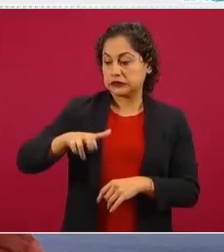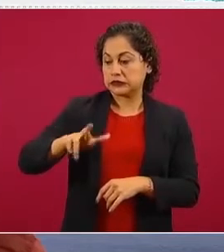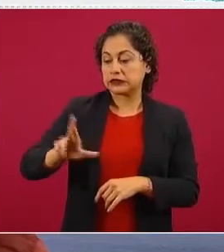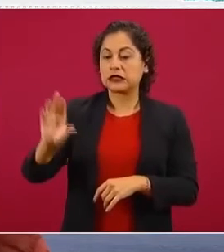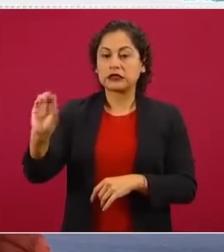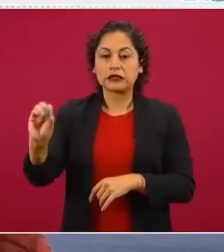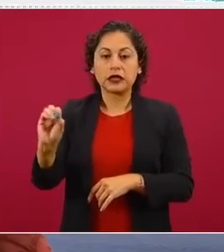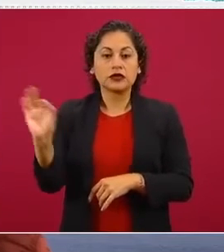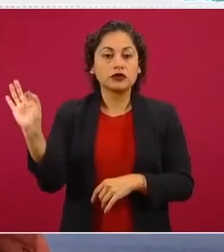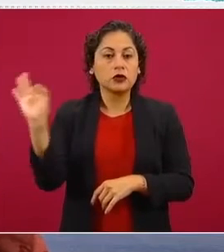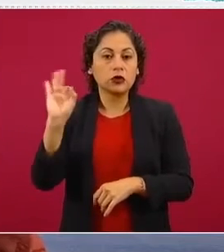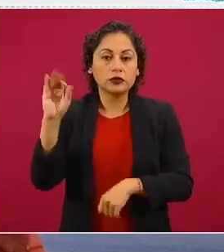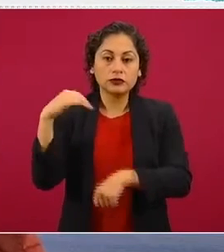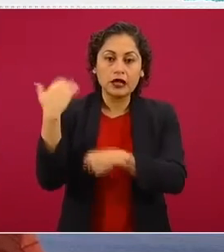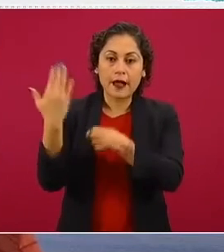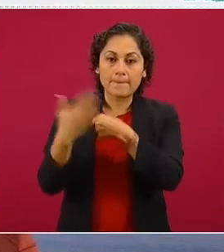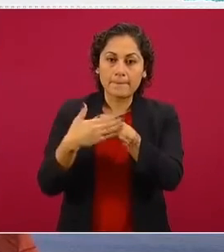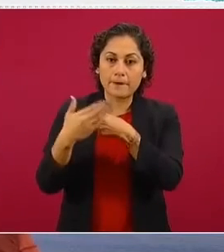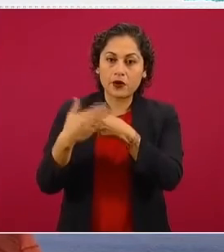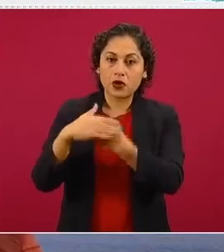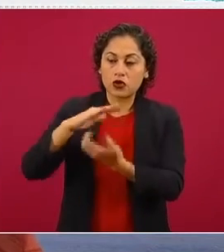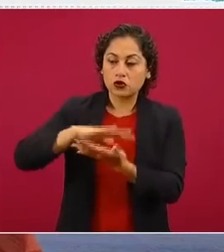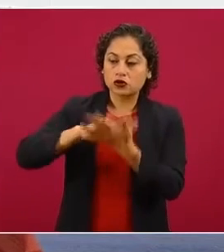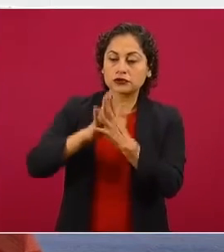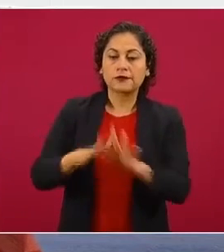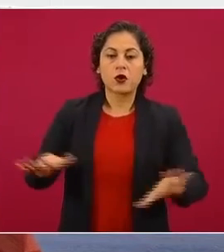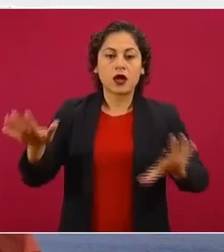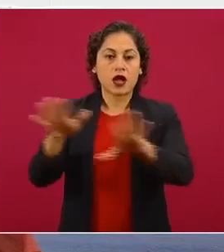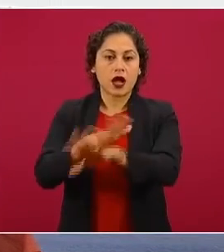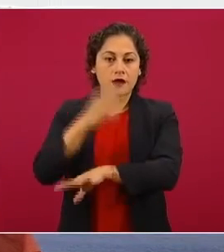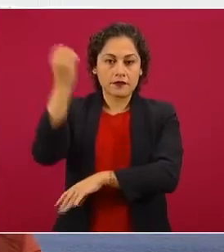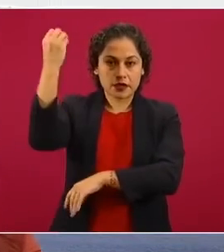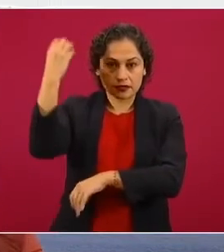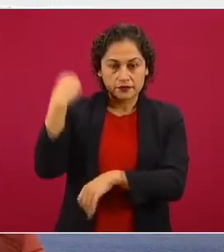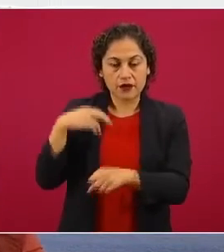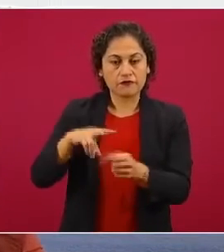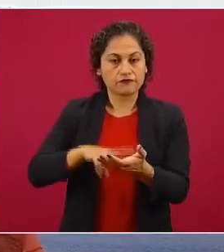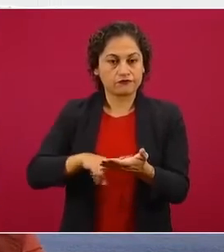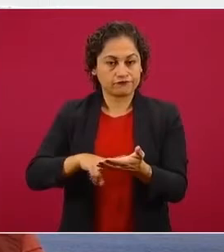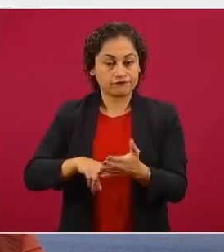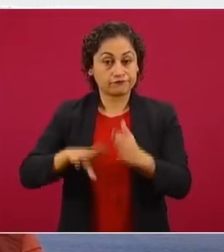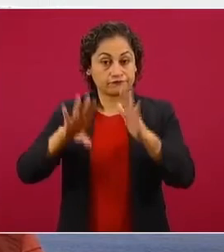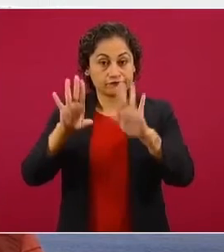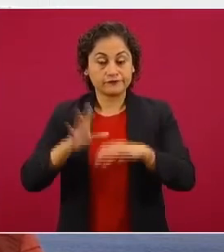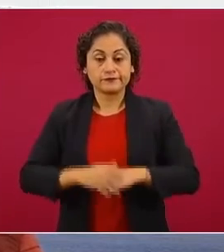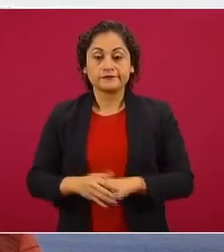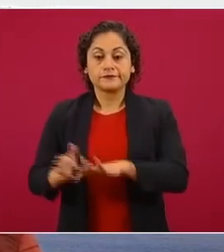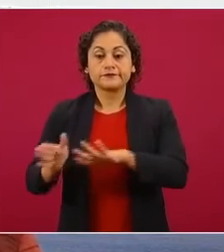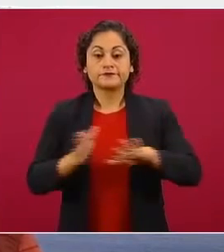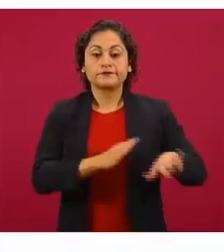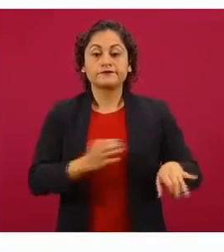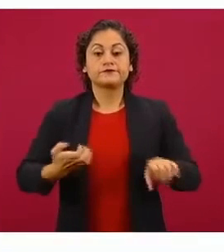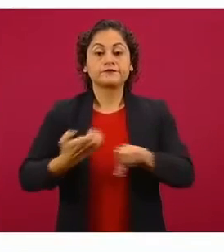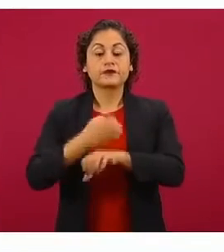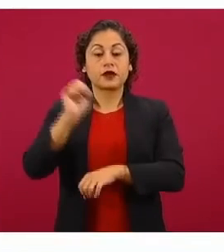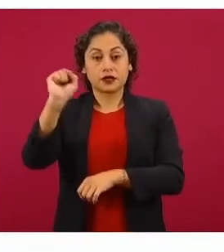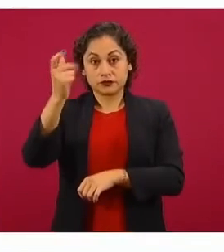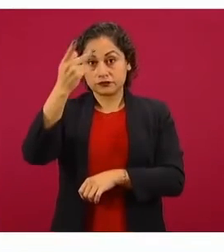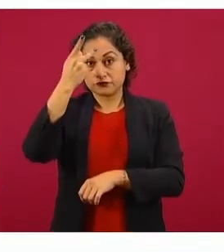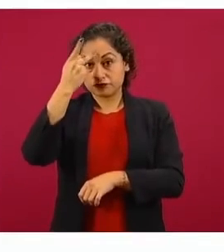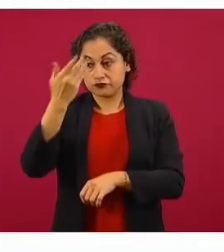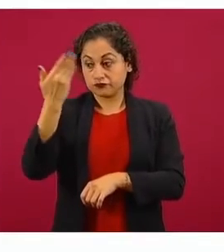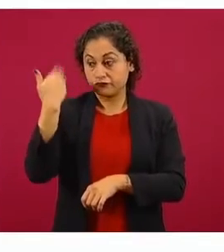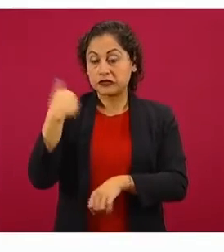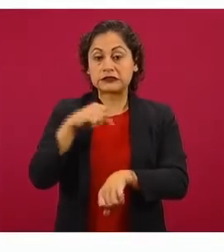que próximamente empieza a tener semáforos verdes. La siguiente. Vemos a San Luis Potosí, también tuvo un cambio súbito en la